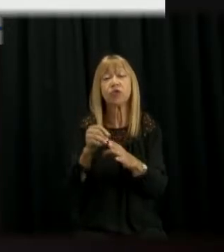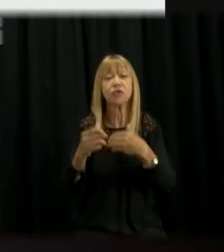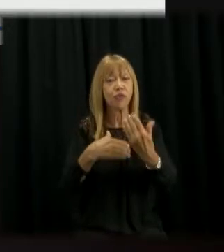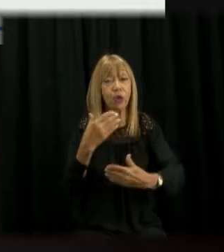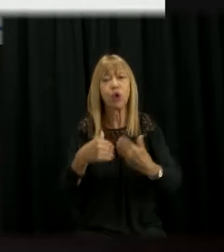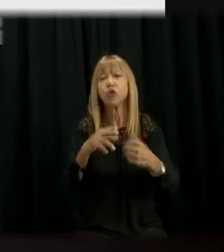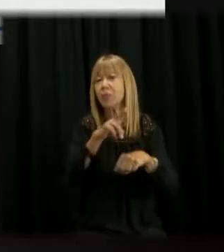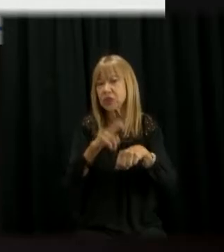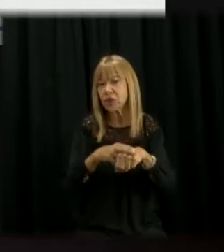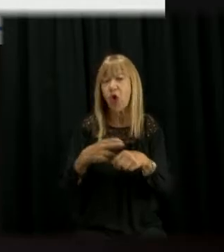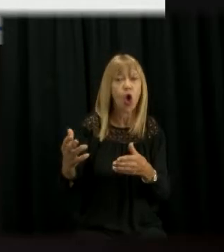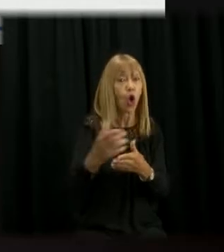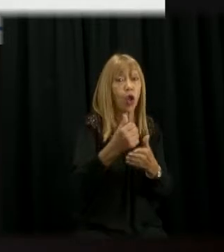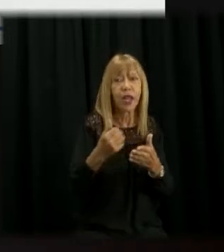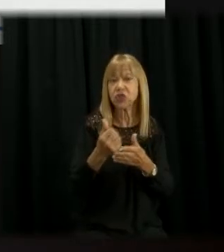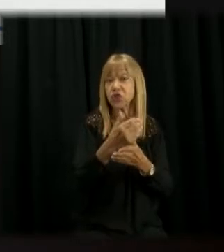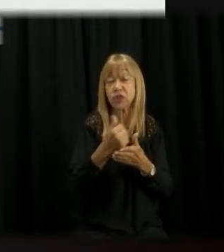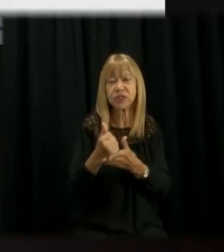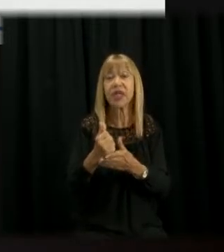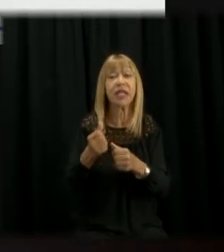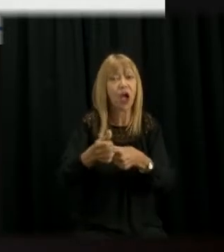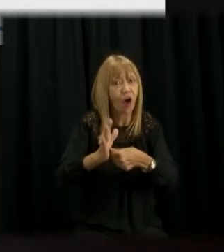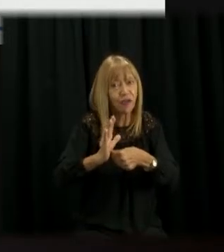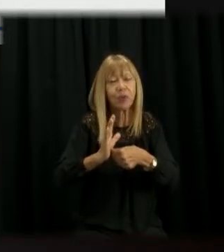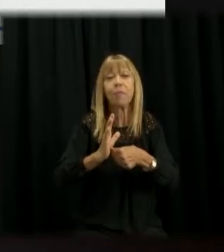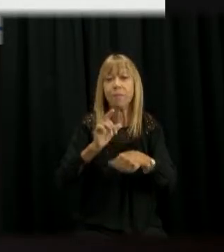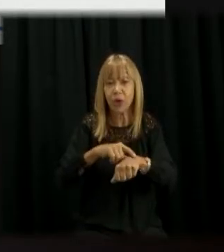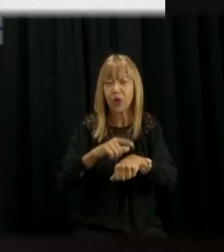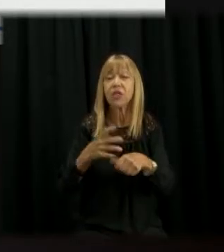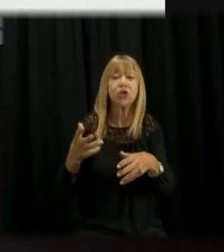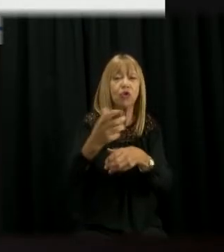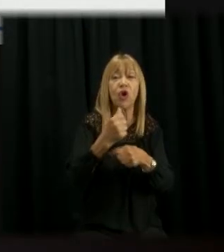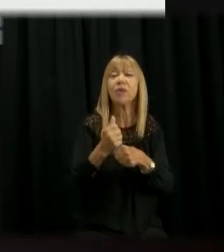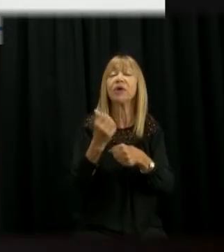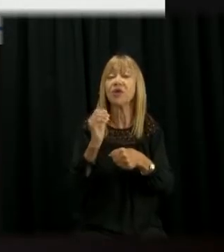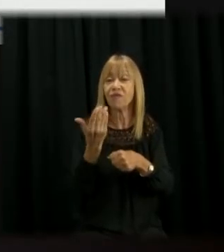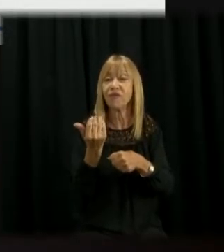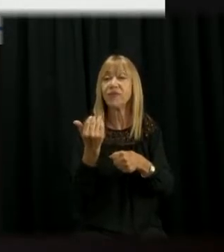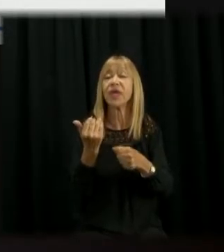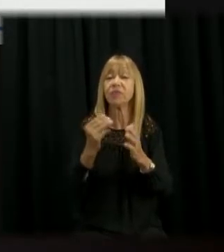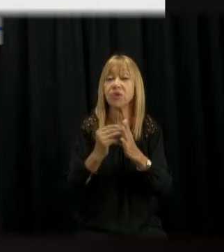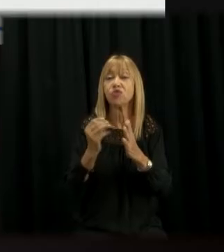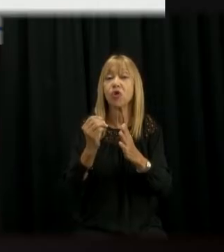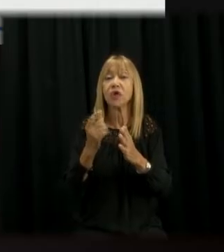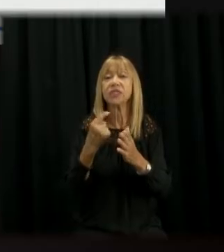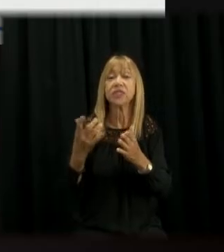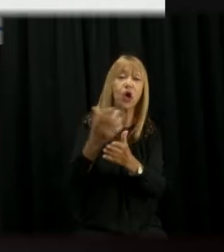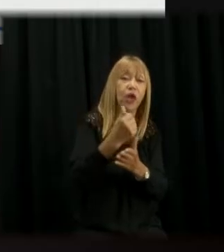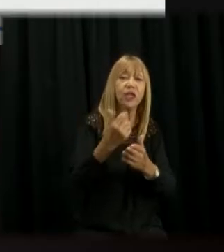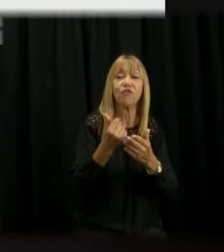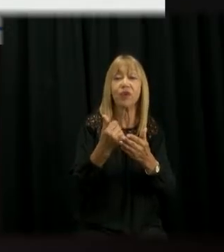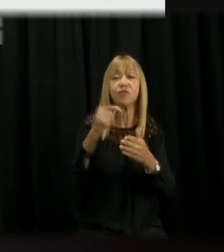incluye una normalización gradual de colecciones después de COVID y